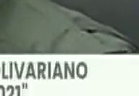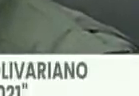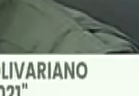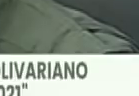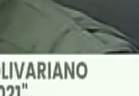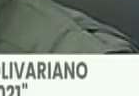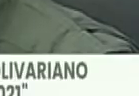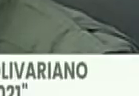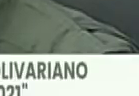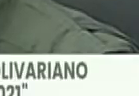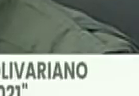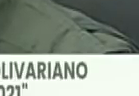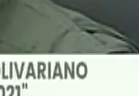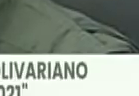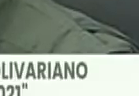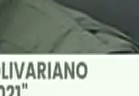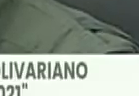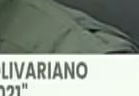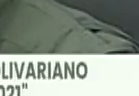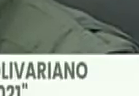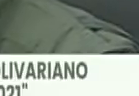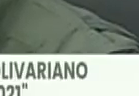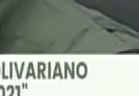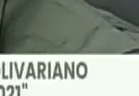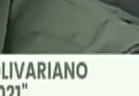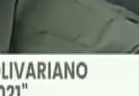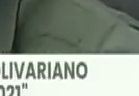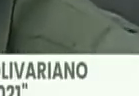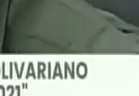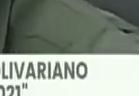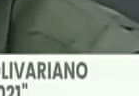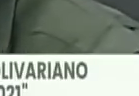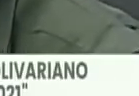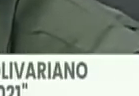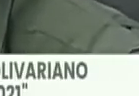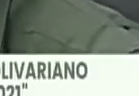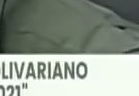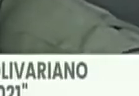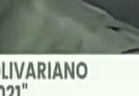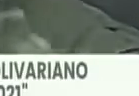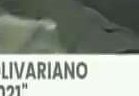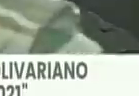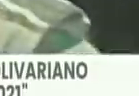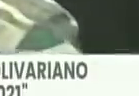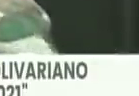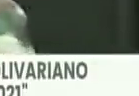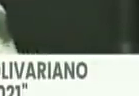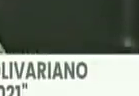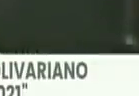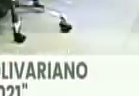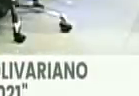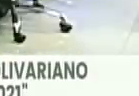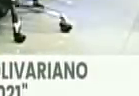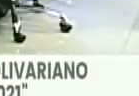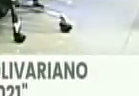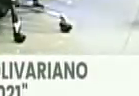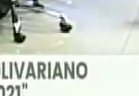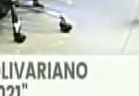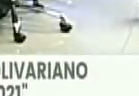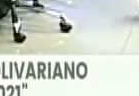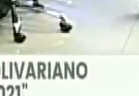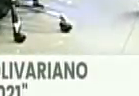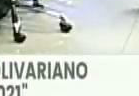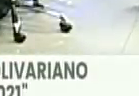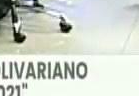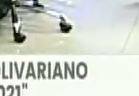contó con la participación de más de 545.000 hombres y mujeres. De REDI y de SODI,